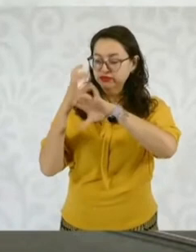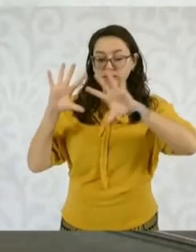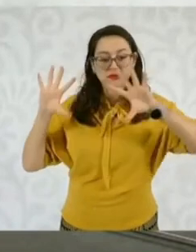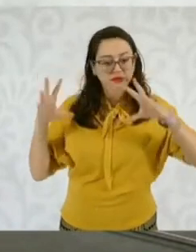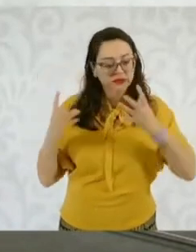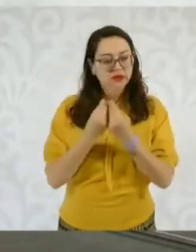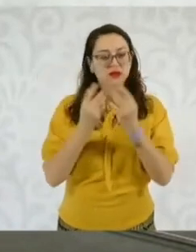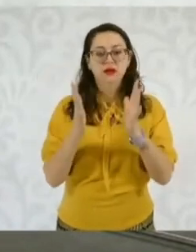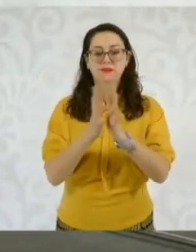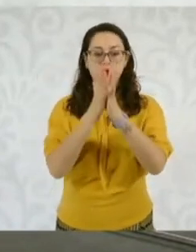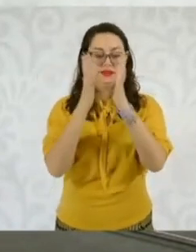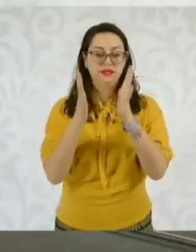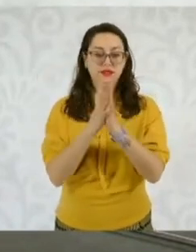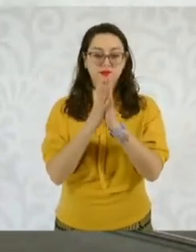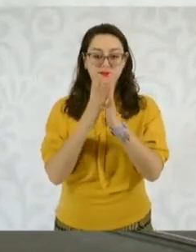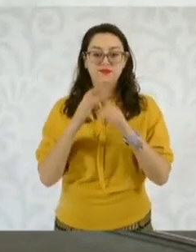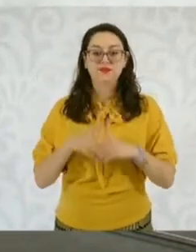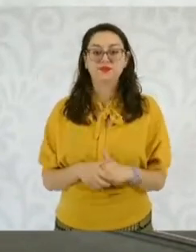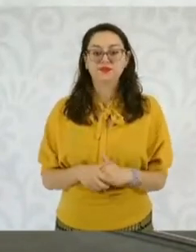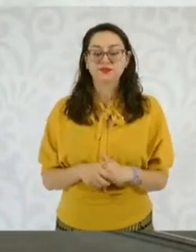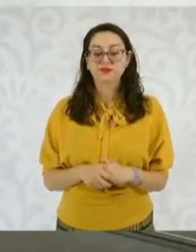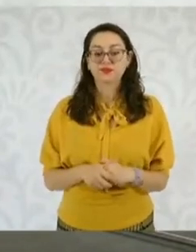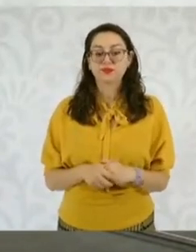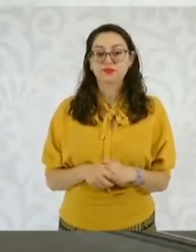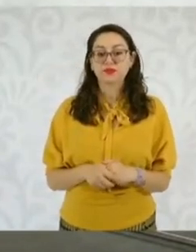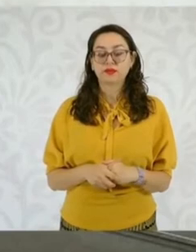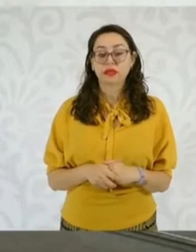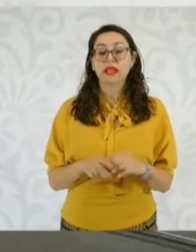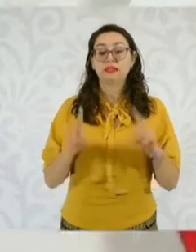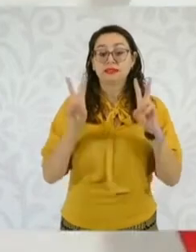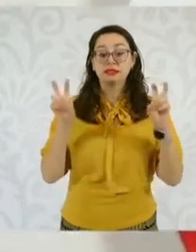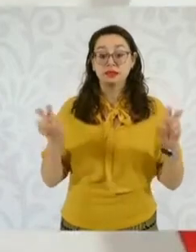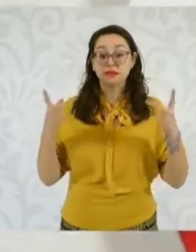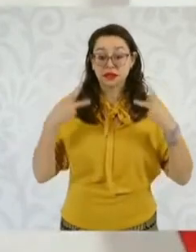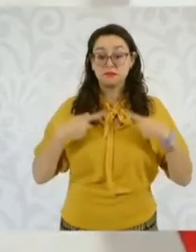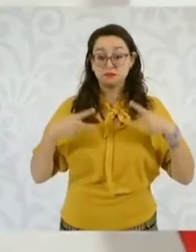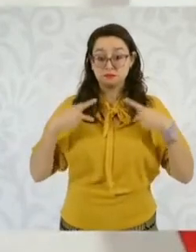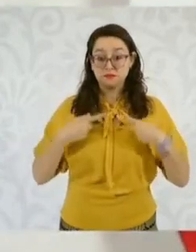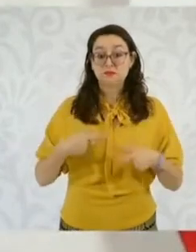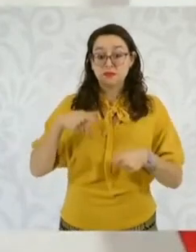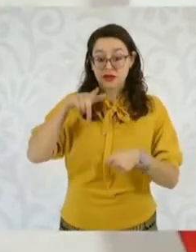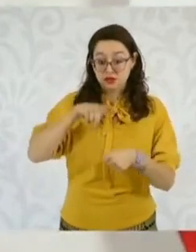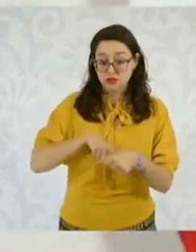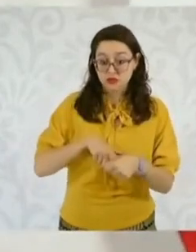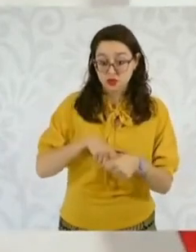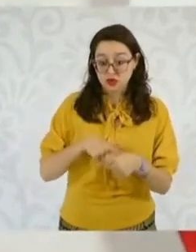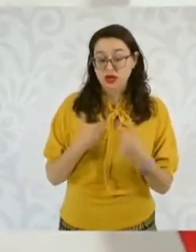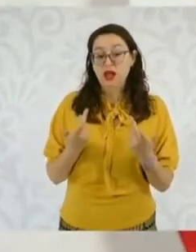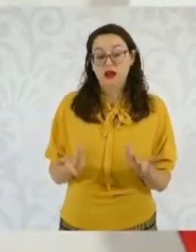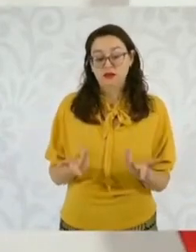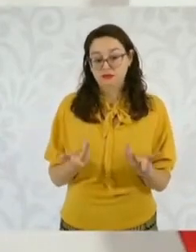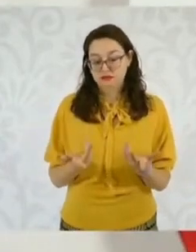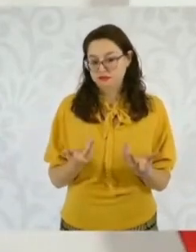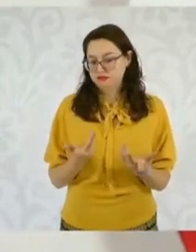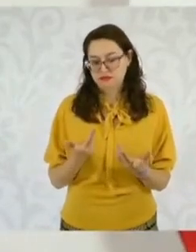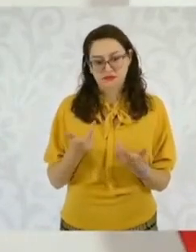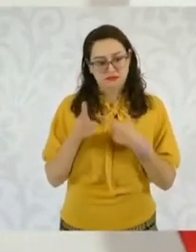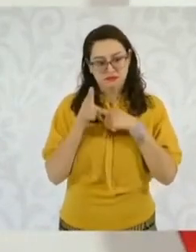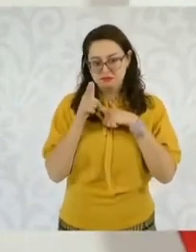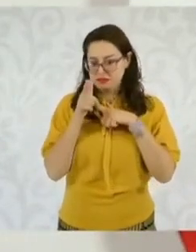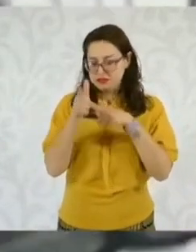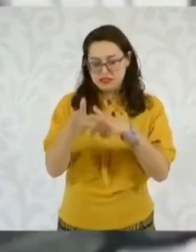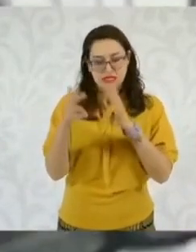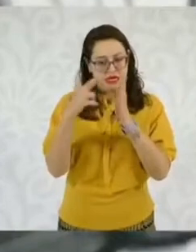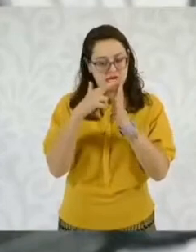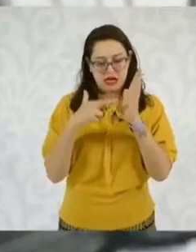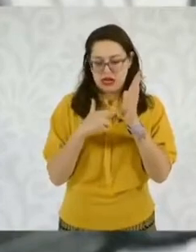el caso de datos personales en posesión de particulares, se mantiene lo que siempre se ha mantenido, que es la regulación, y se mantiene